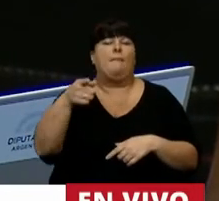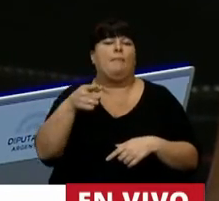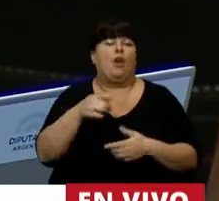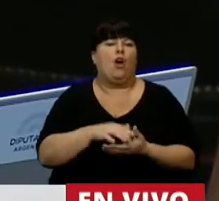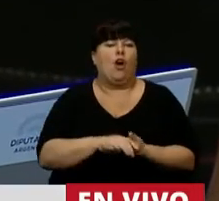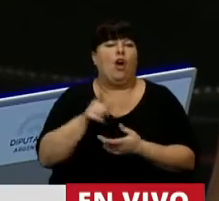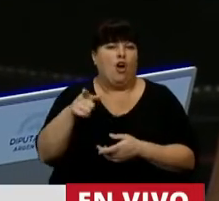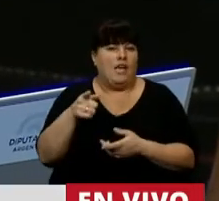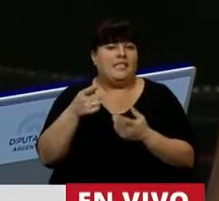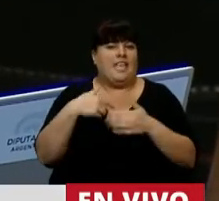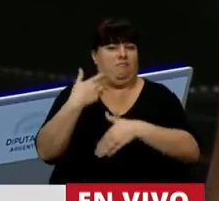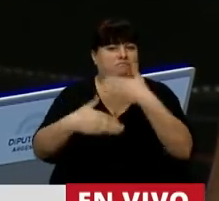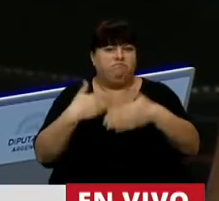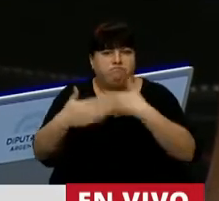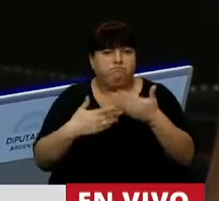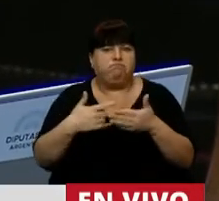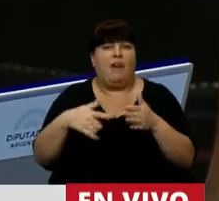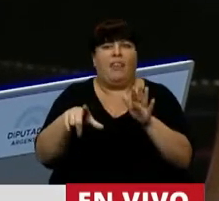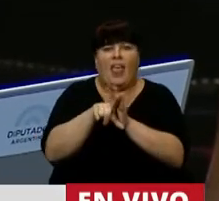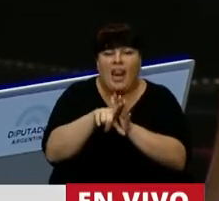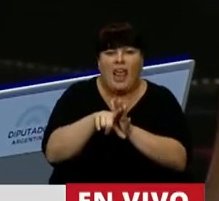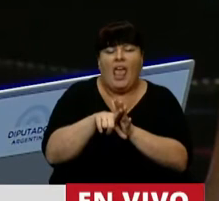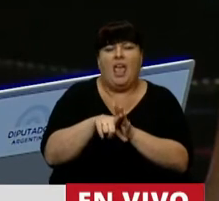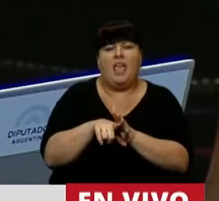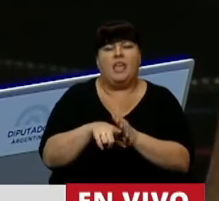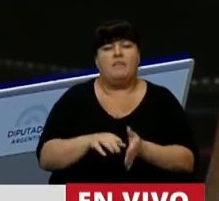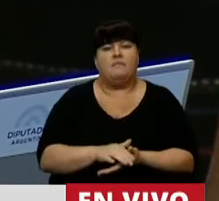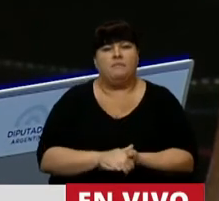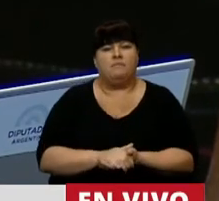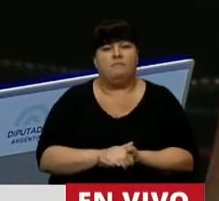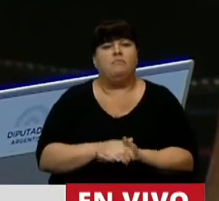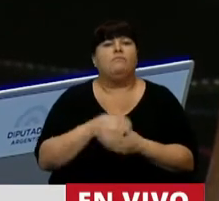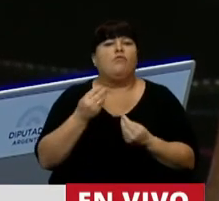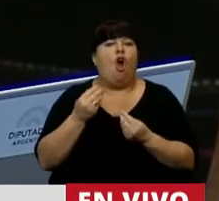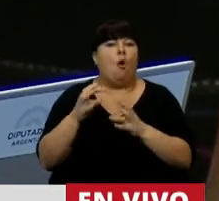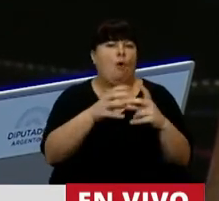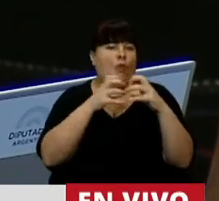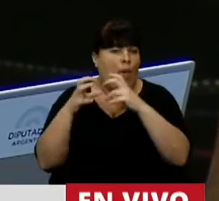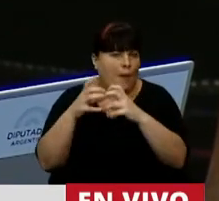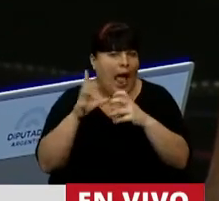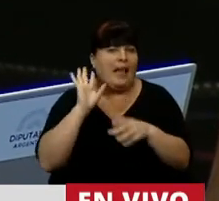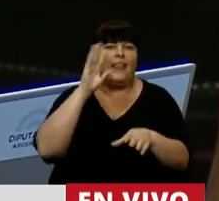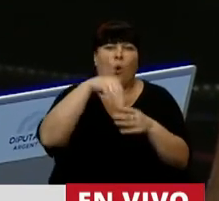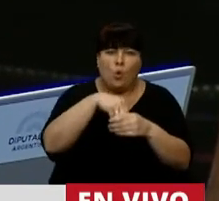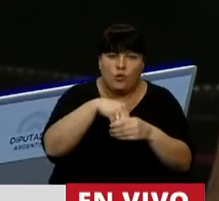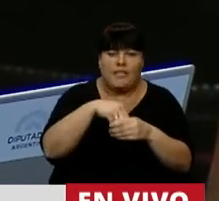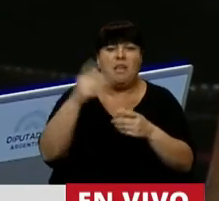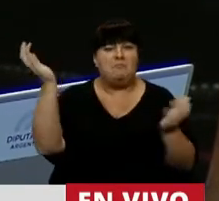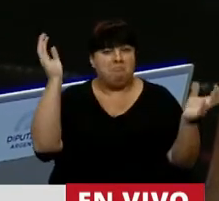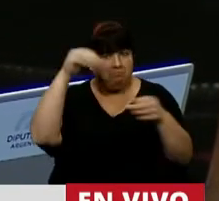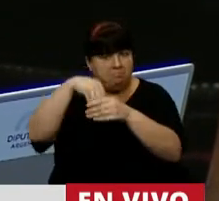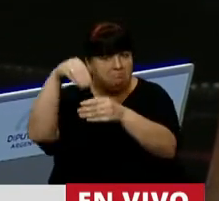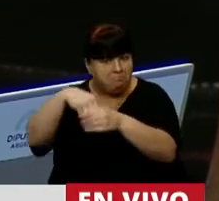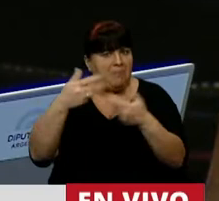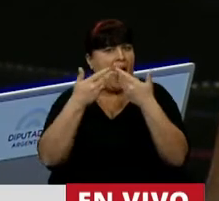adelante sus procesos legislativos a través de debates inclusivos,